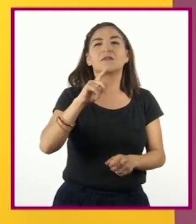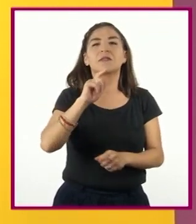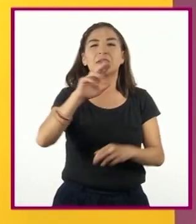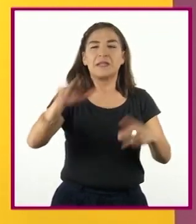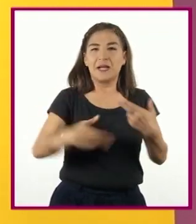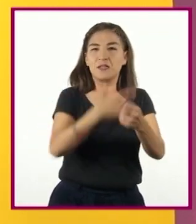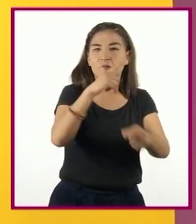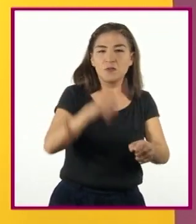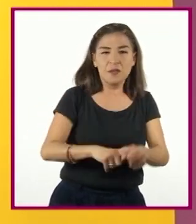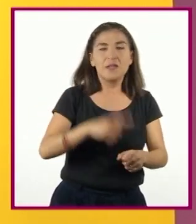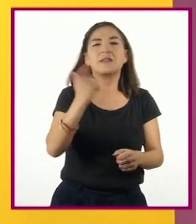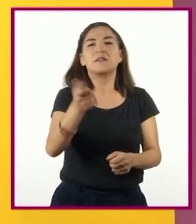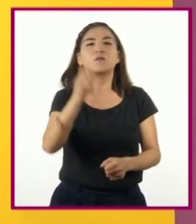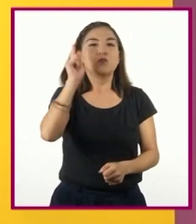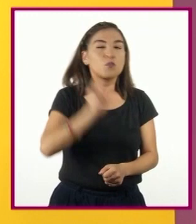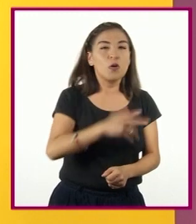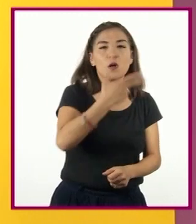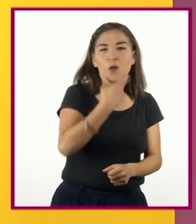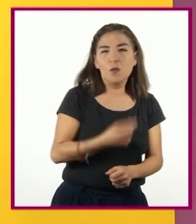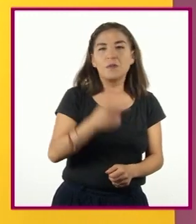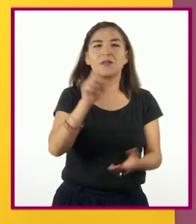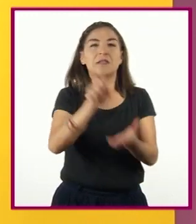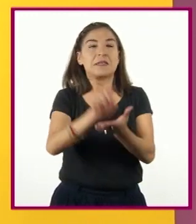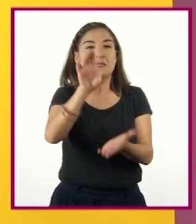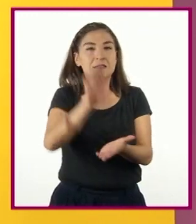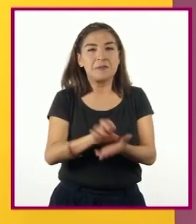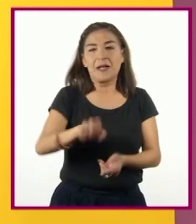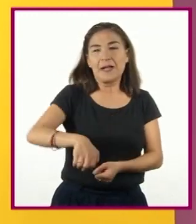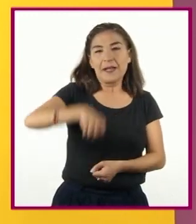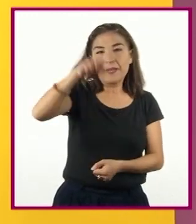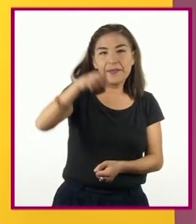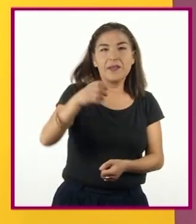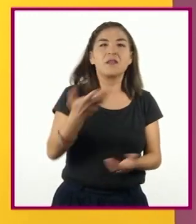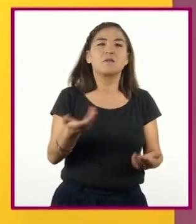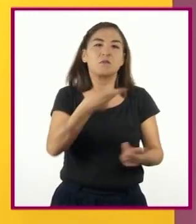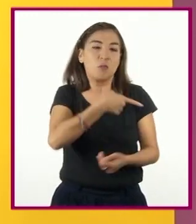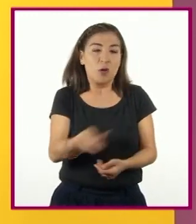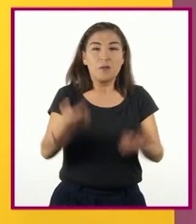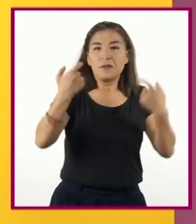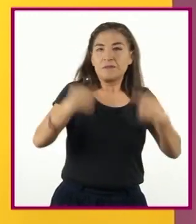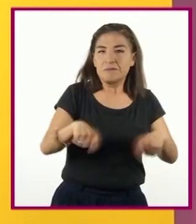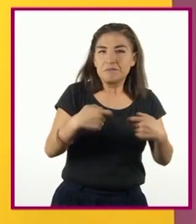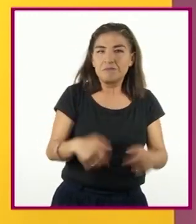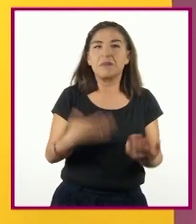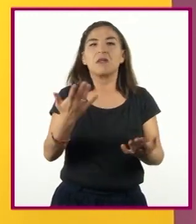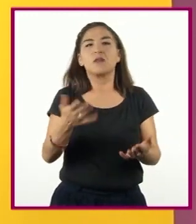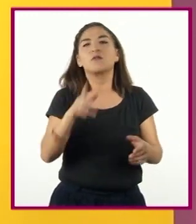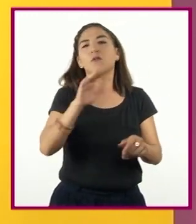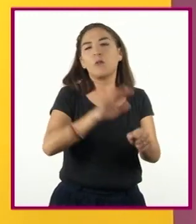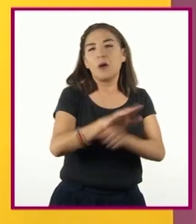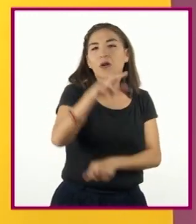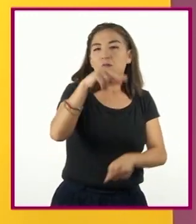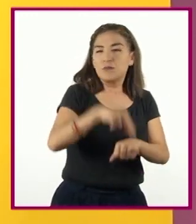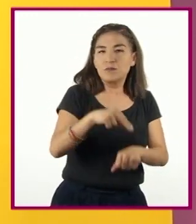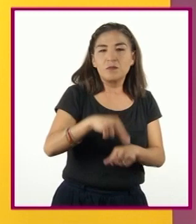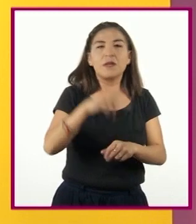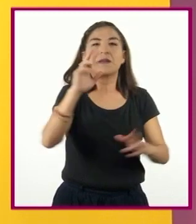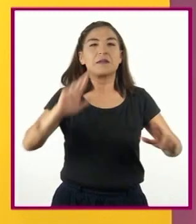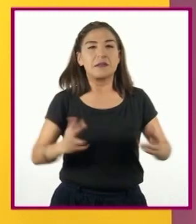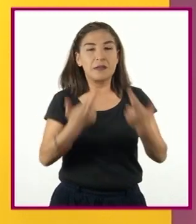nacional, género, edad, discapacidades, condición social, condiciones de salud,